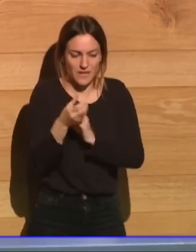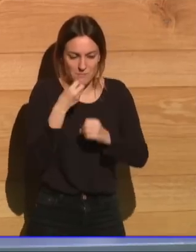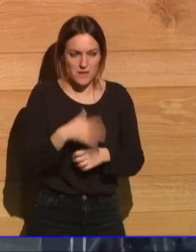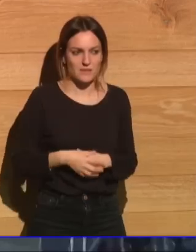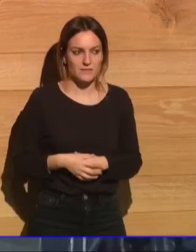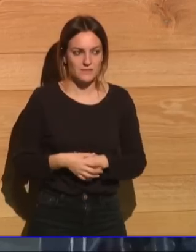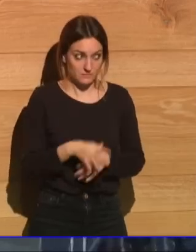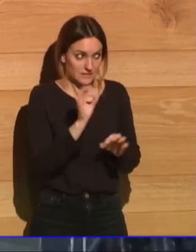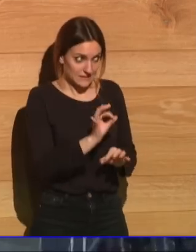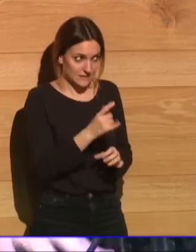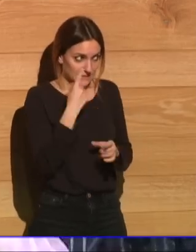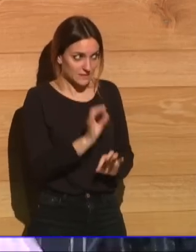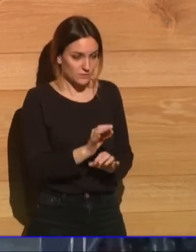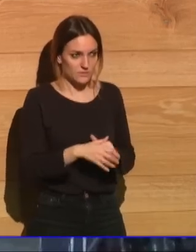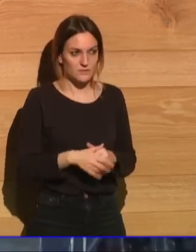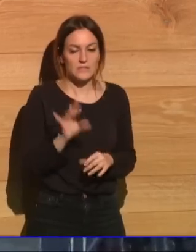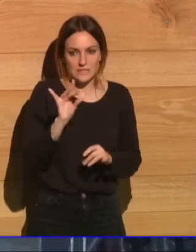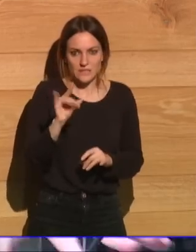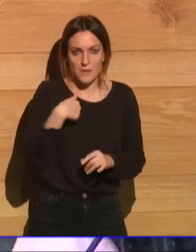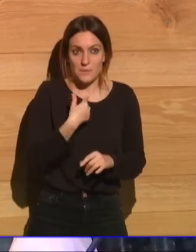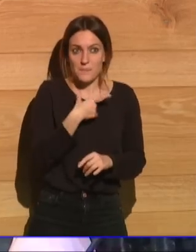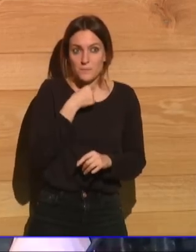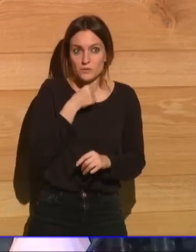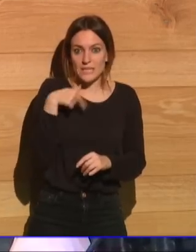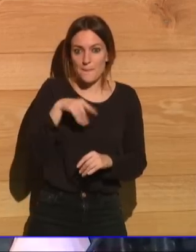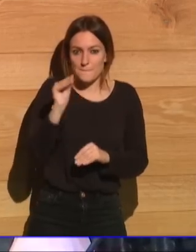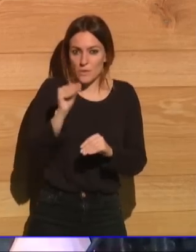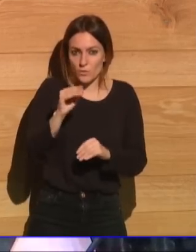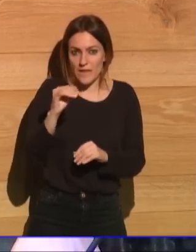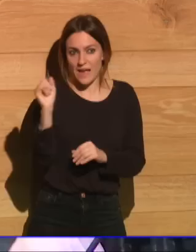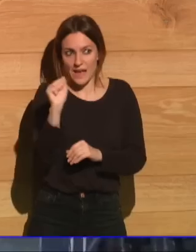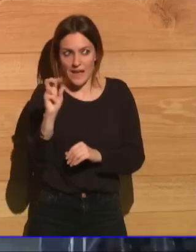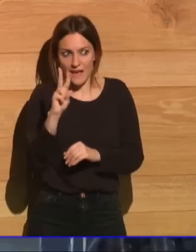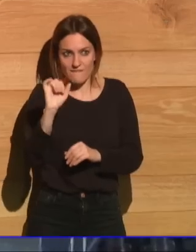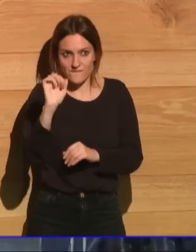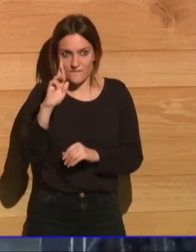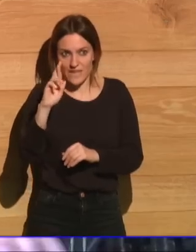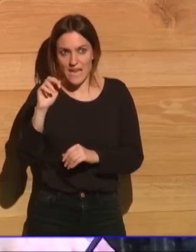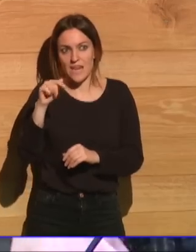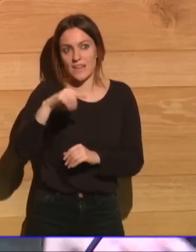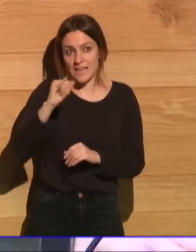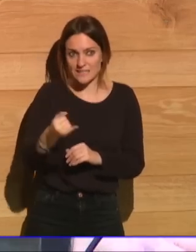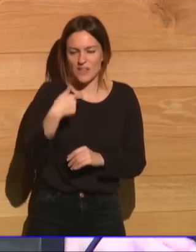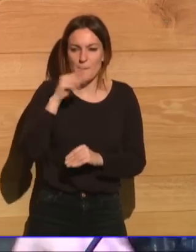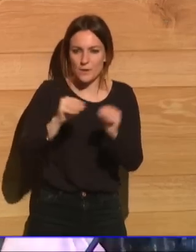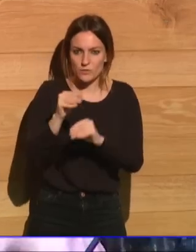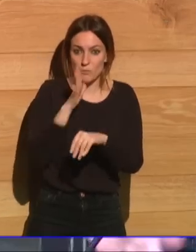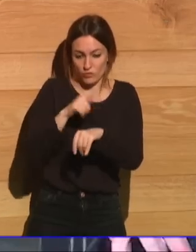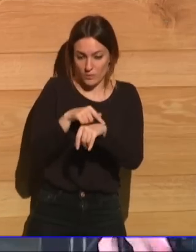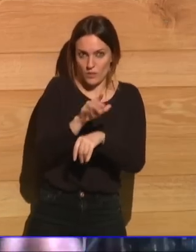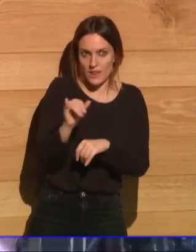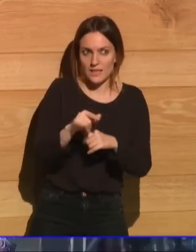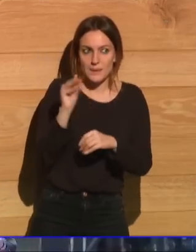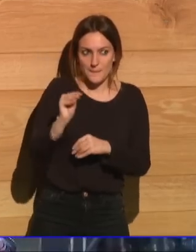¿Seguro? A mí me gustaría segurísimo, que le preguntaras a Javier Cansado, porque yo creo que nos quedan unos segunditos, a lo mejor tienes tiempo,